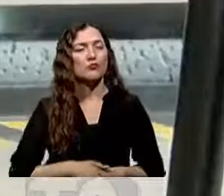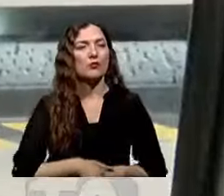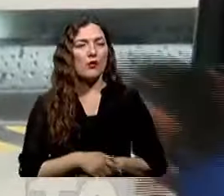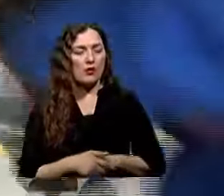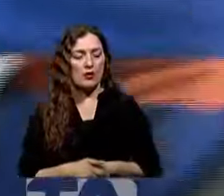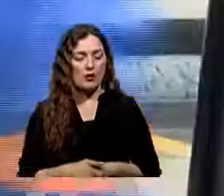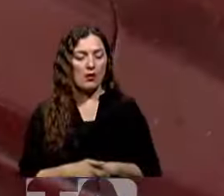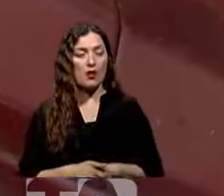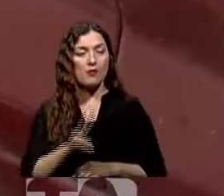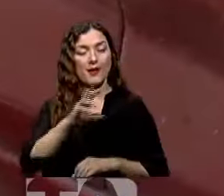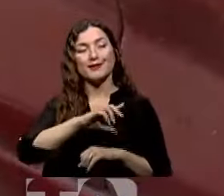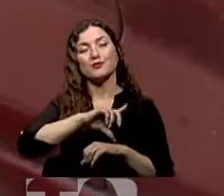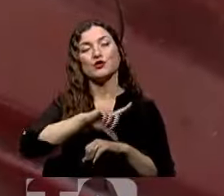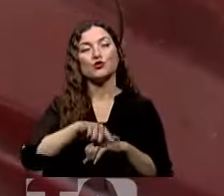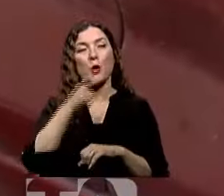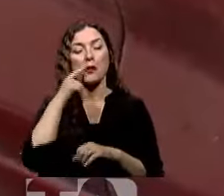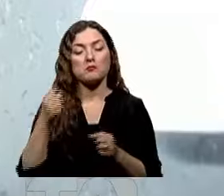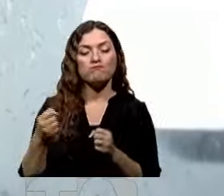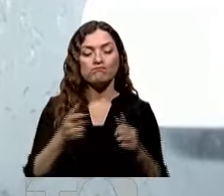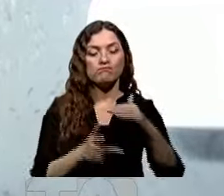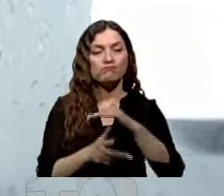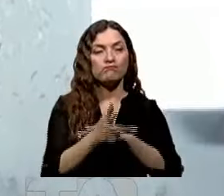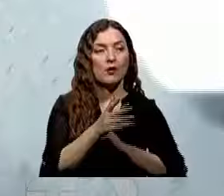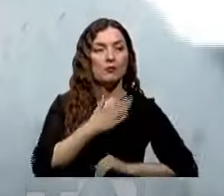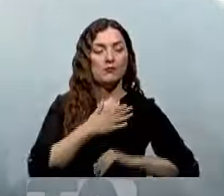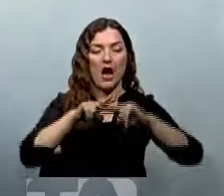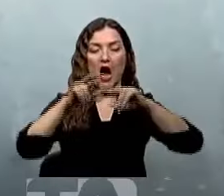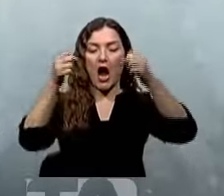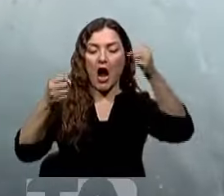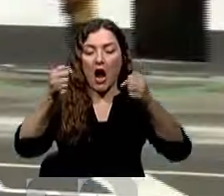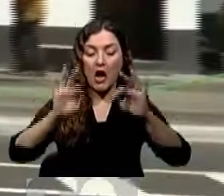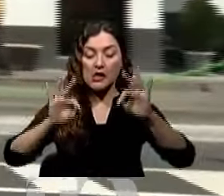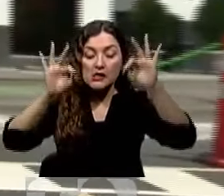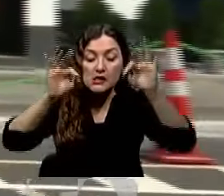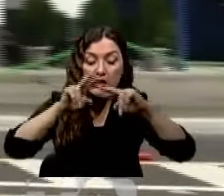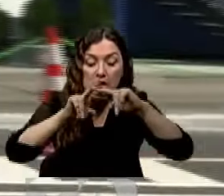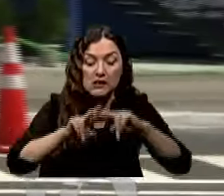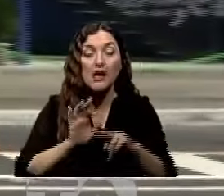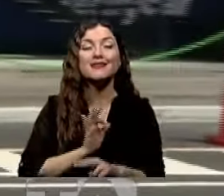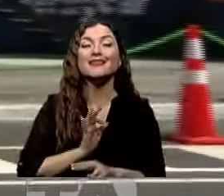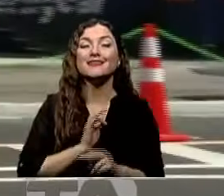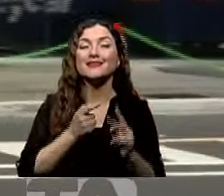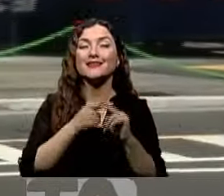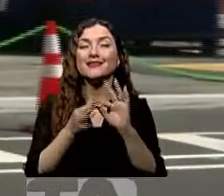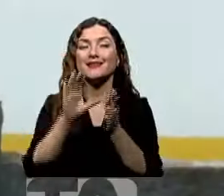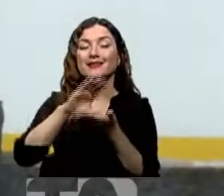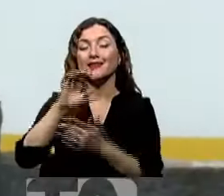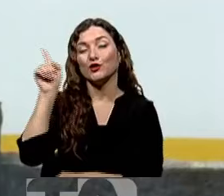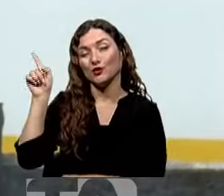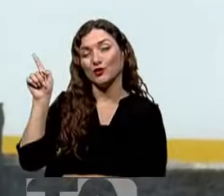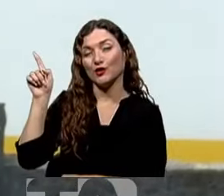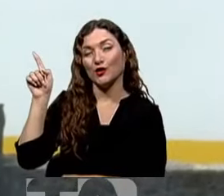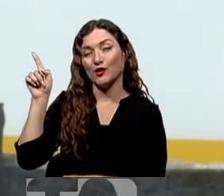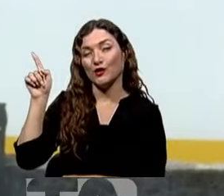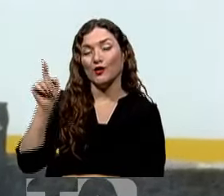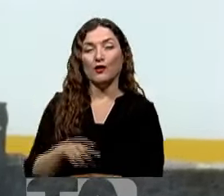En menos de 20 minutos, Héctor pudo realizar la revisión técnica vehicular de su auto en el centro de RTV del GAD Mejía,